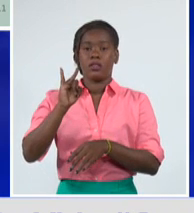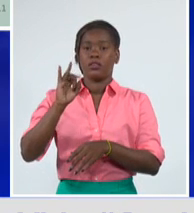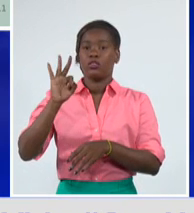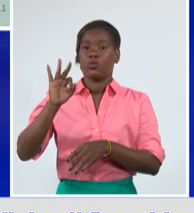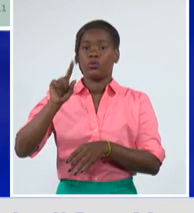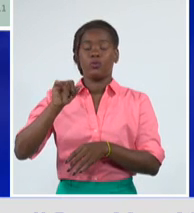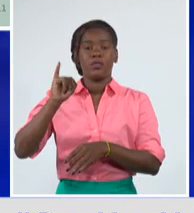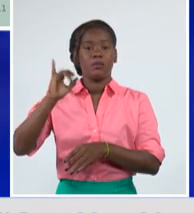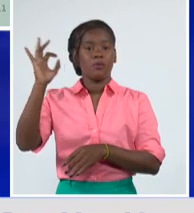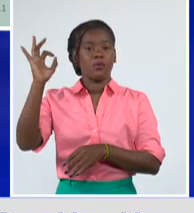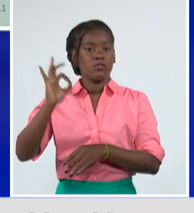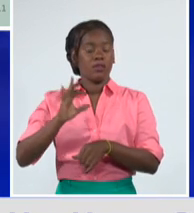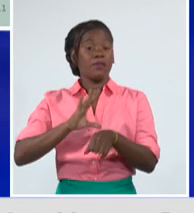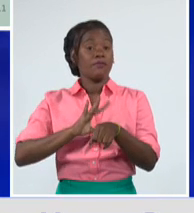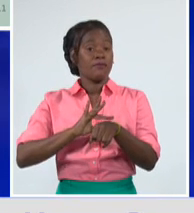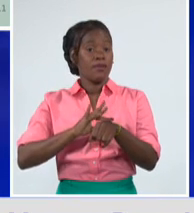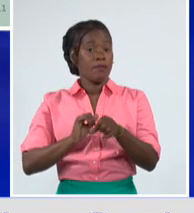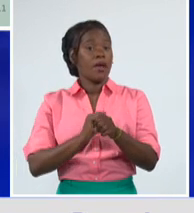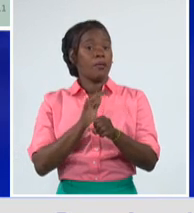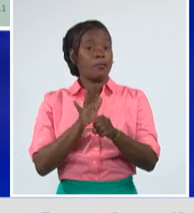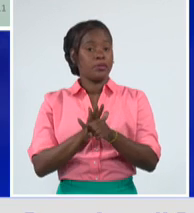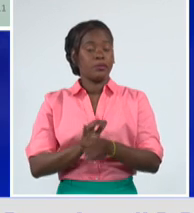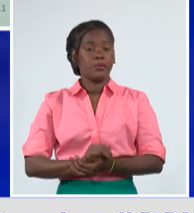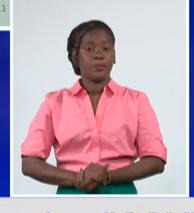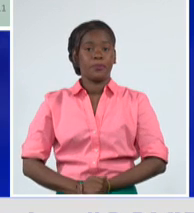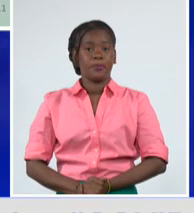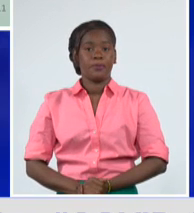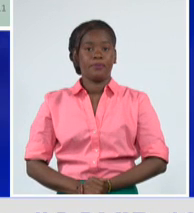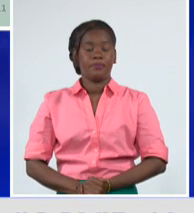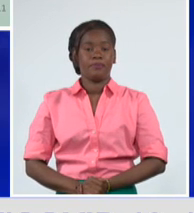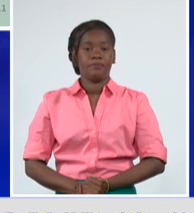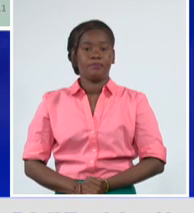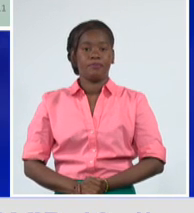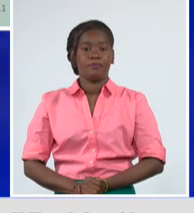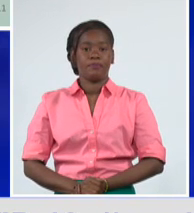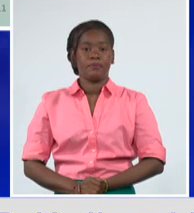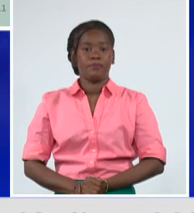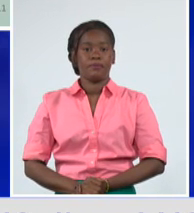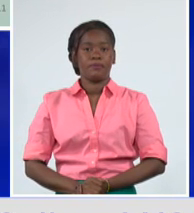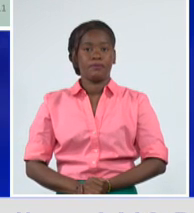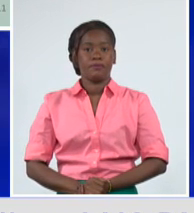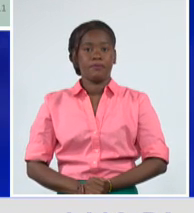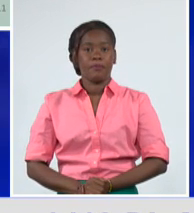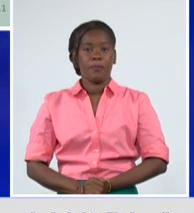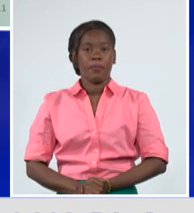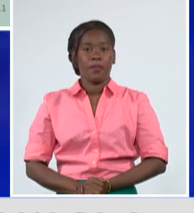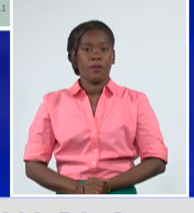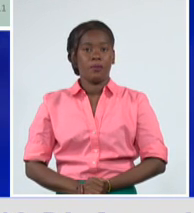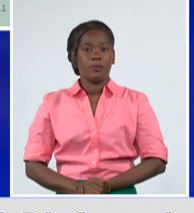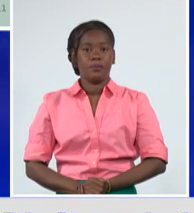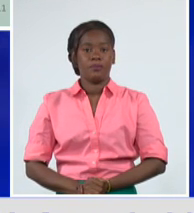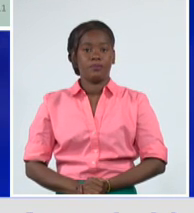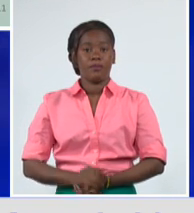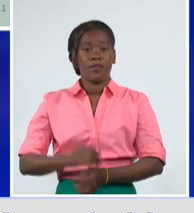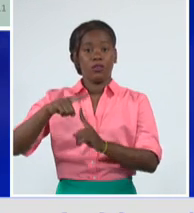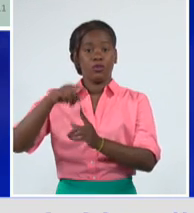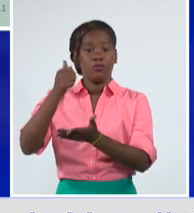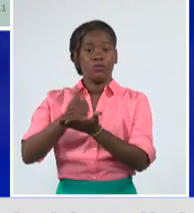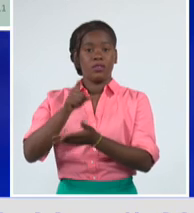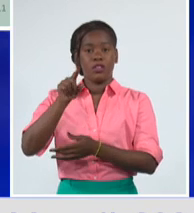78,6% de todos los diagnosticados. Estamos hablando de 180 pacientes. Se diagnostican también en